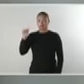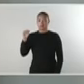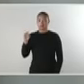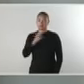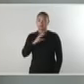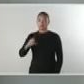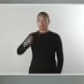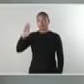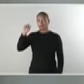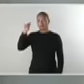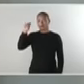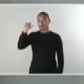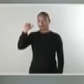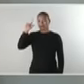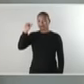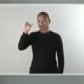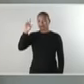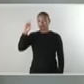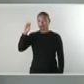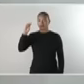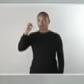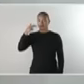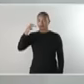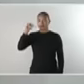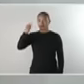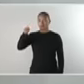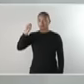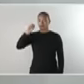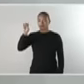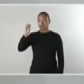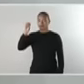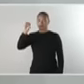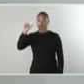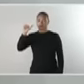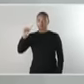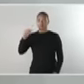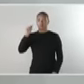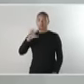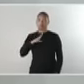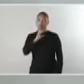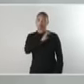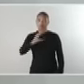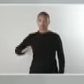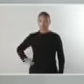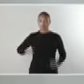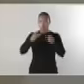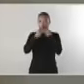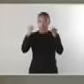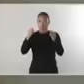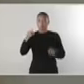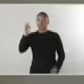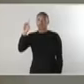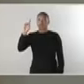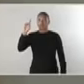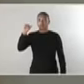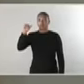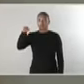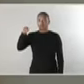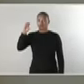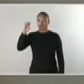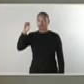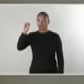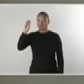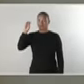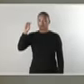Manuel Hinojosa Ochoa como candidato independiente Francisco José Francisco